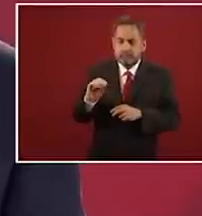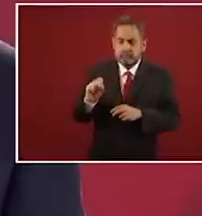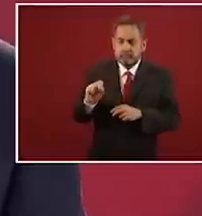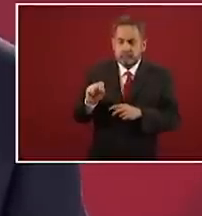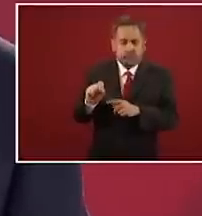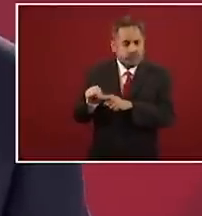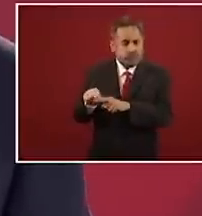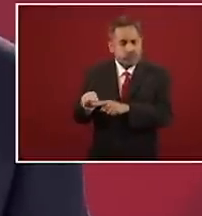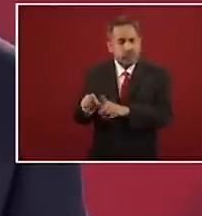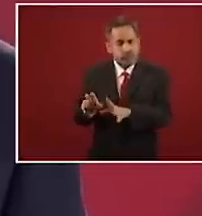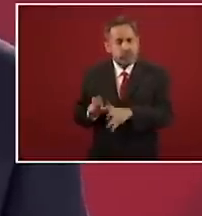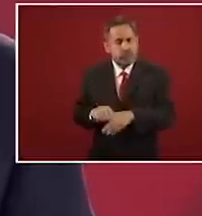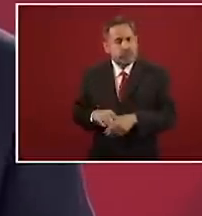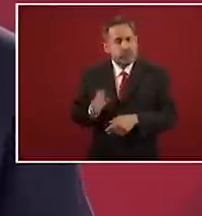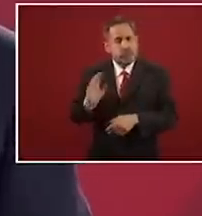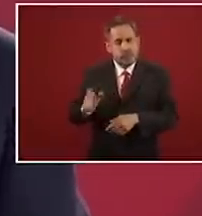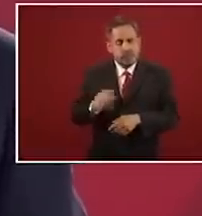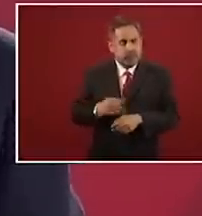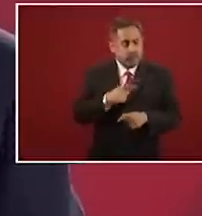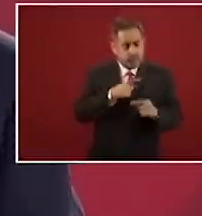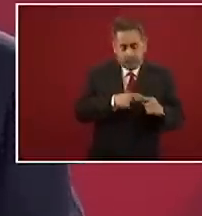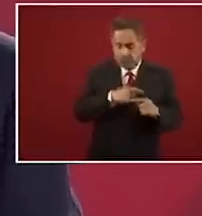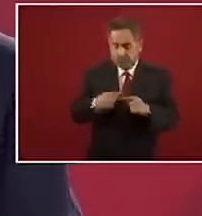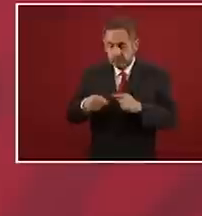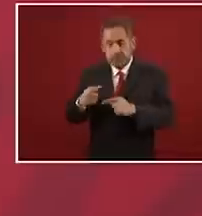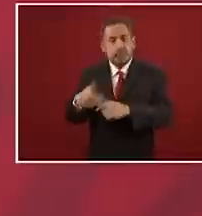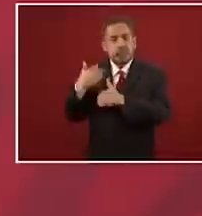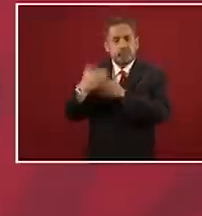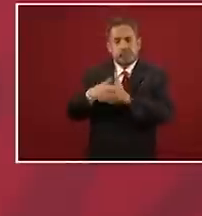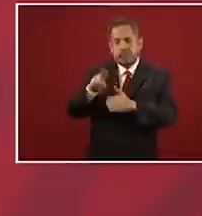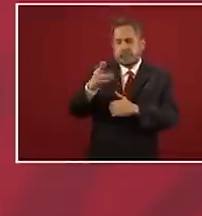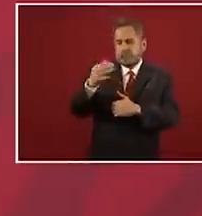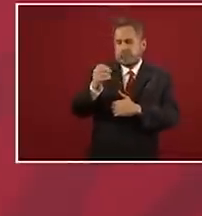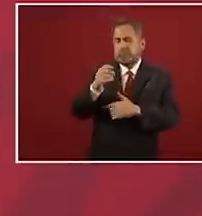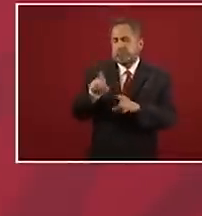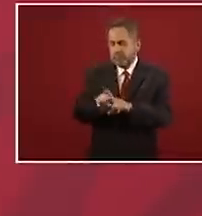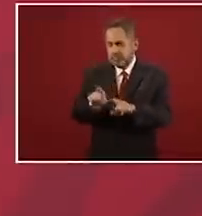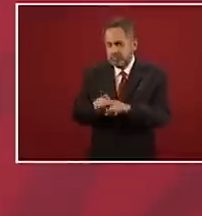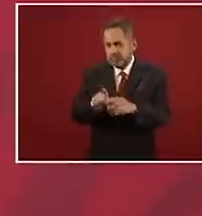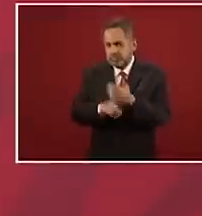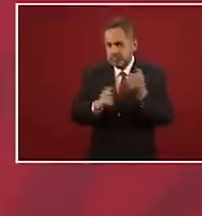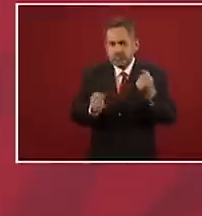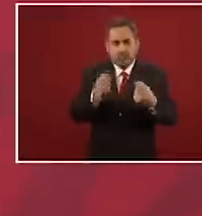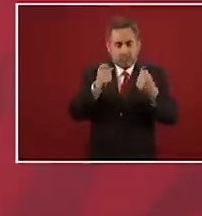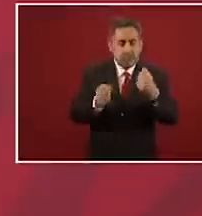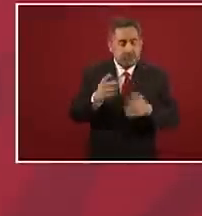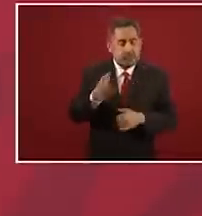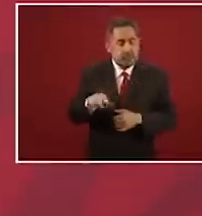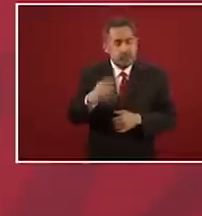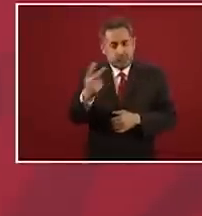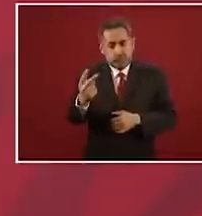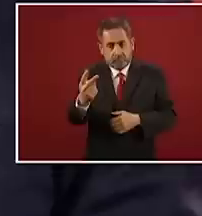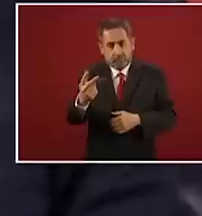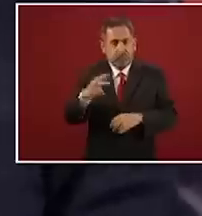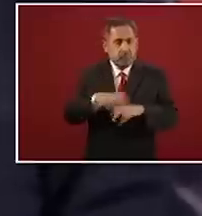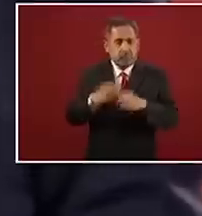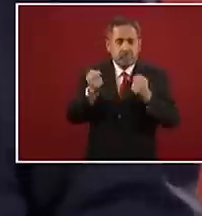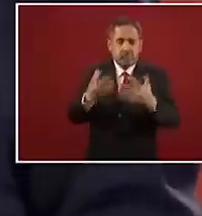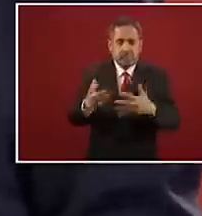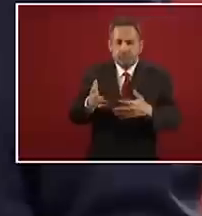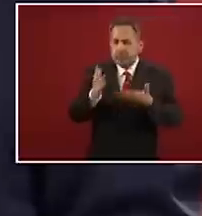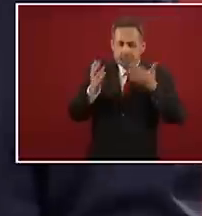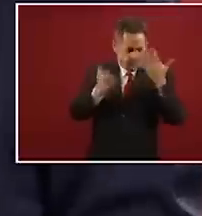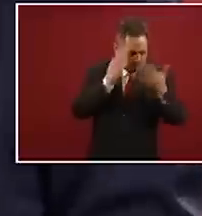En algunos casos dos, igual en el Maya, en algunos casos dos, por el tráfico. Ya se hicieron